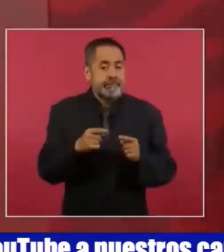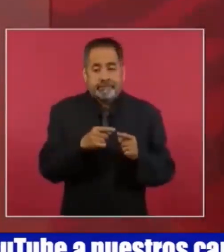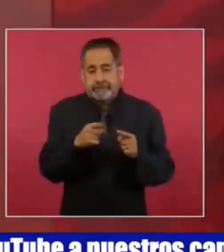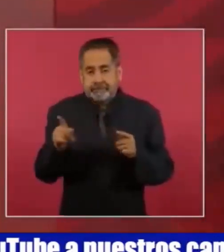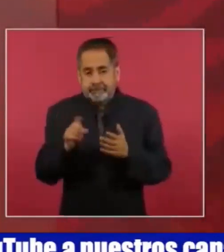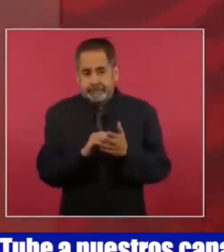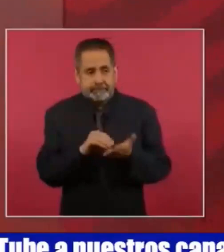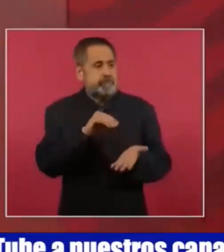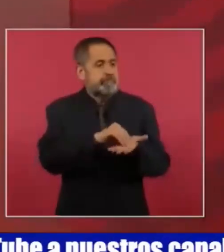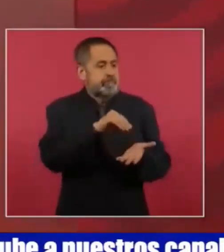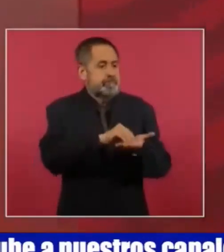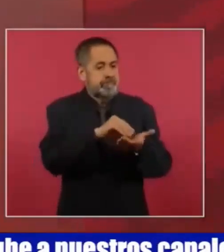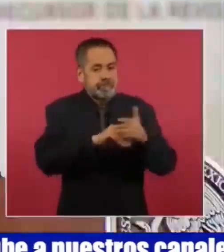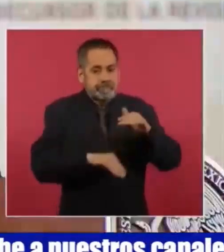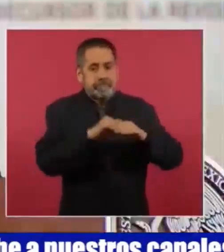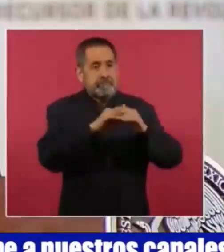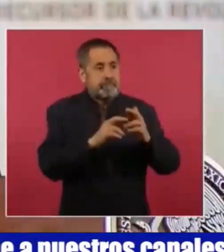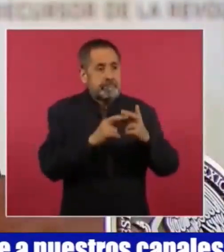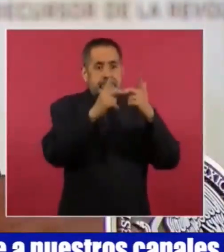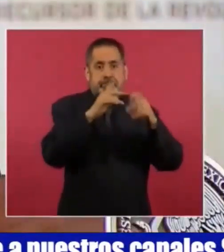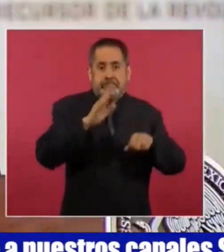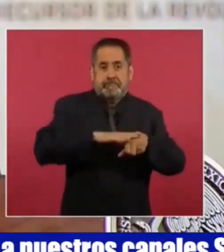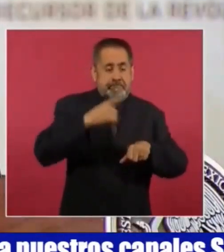y seguía en trending topic.